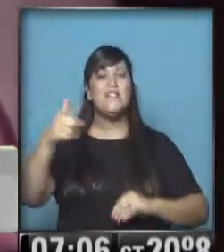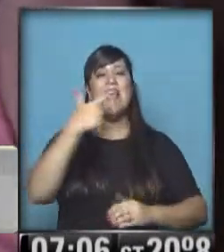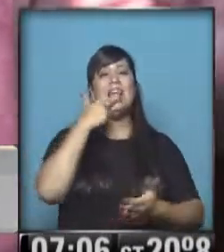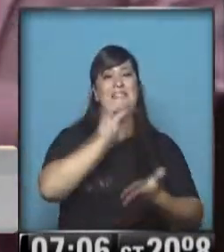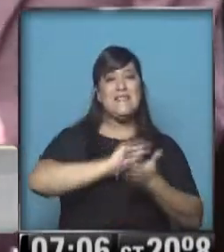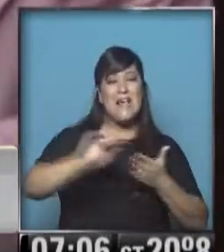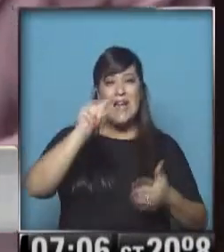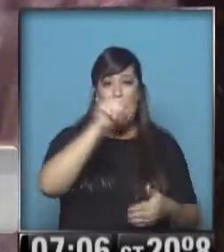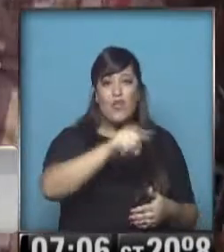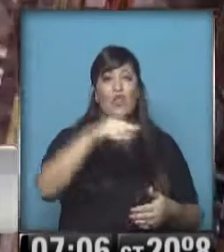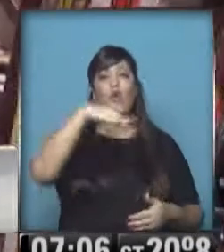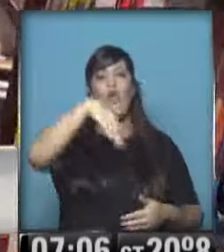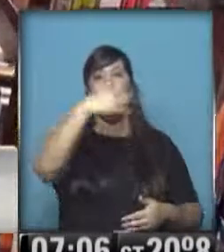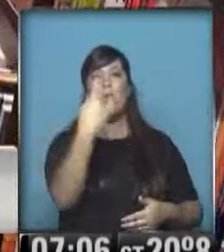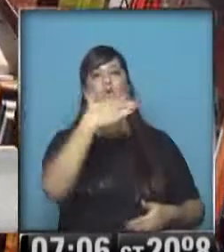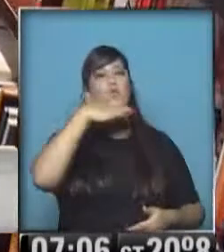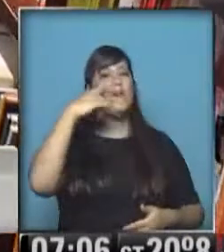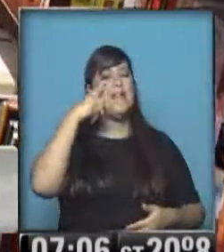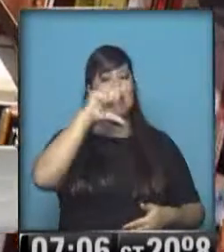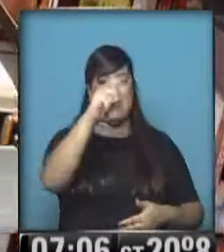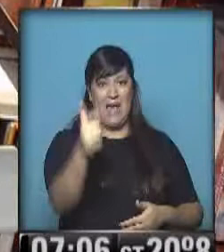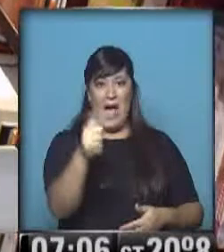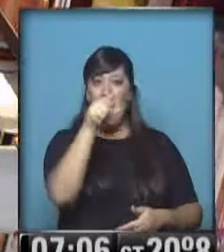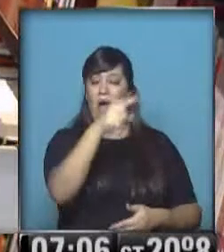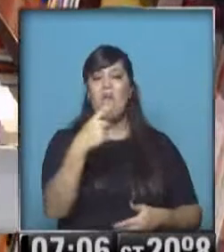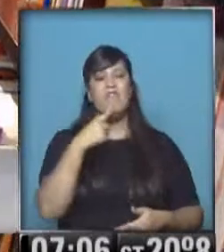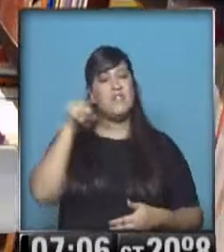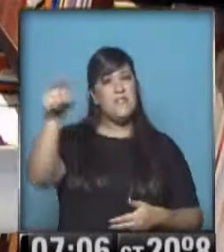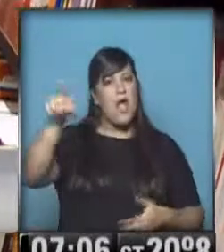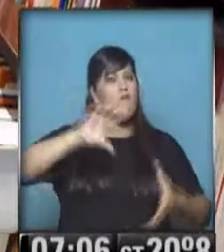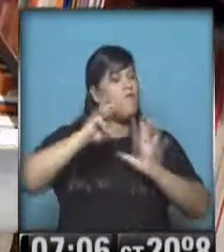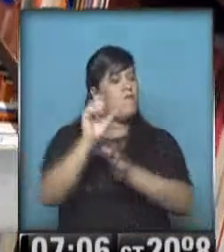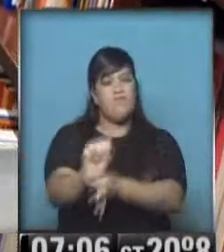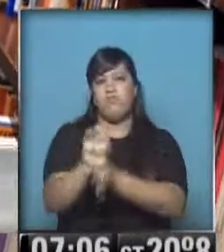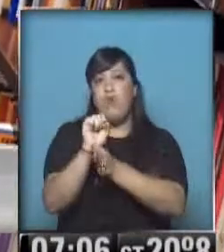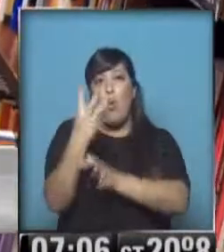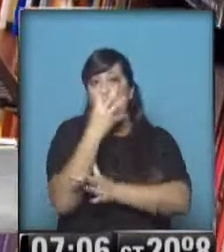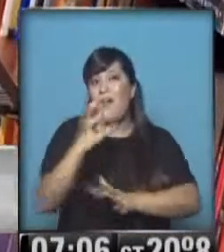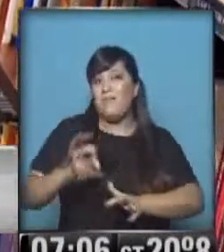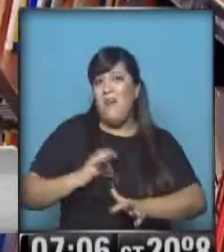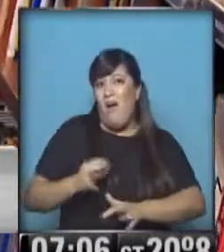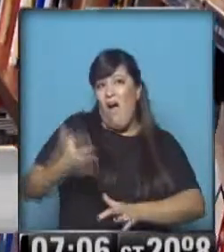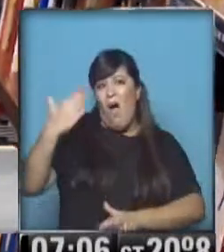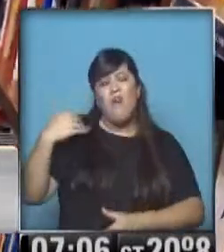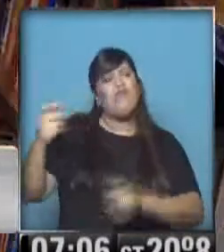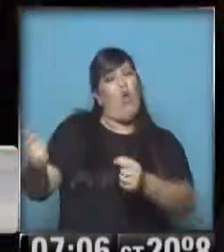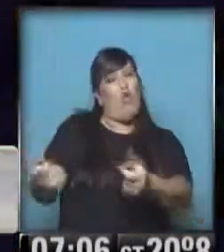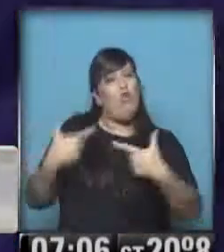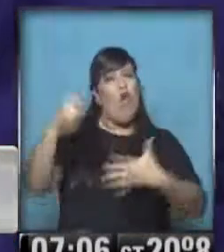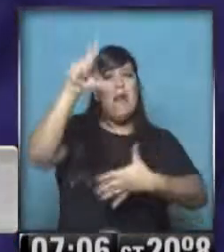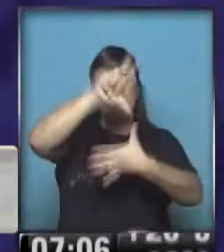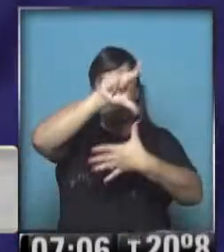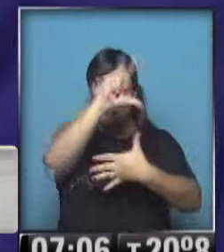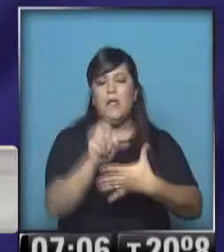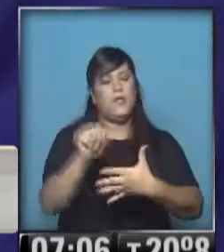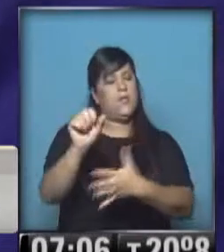José Pepe Mujica ha descrito al autor como un elegido que a lo largo de los últimos 40 años nos dignificó en América Latina.